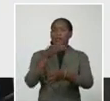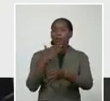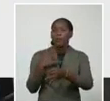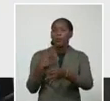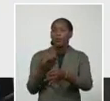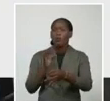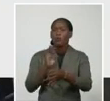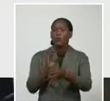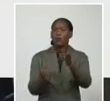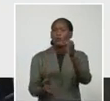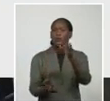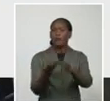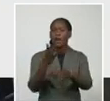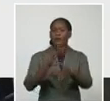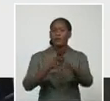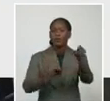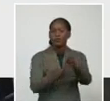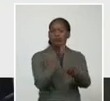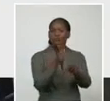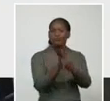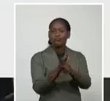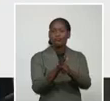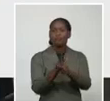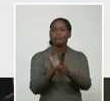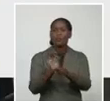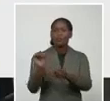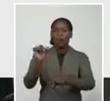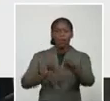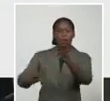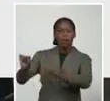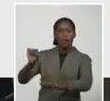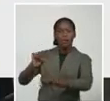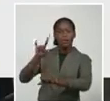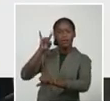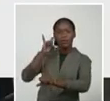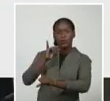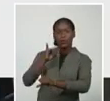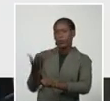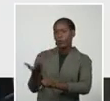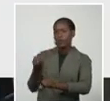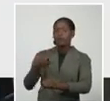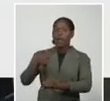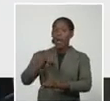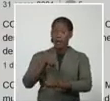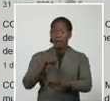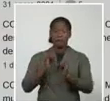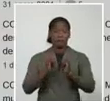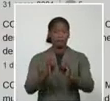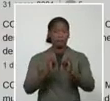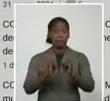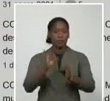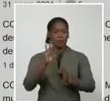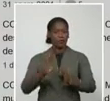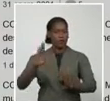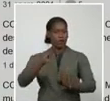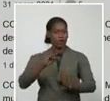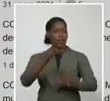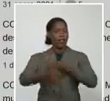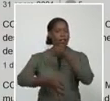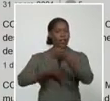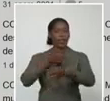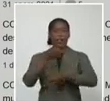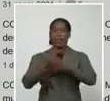un laboratorio. Ayer también hacía referencia el noticiero estelar de la televisión cubana a esta noticia. Y